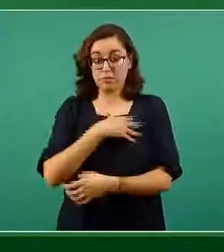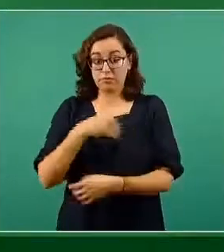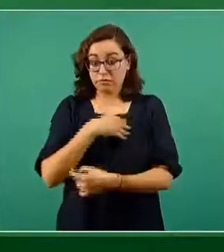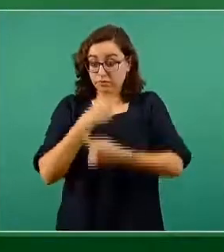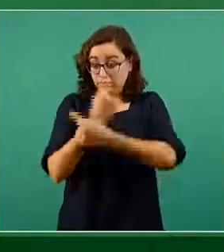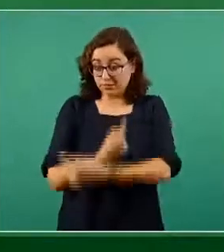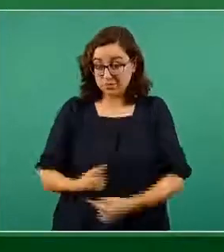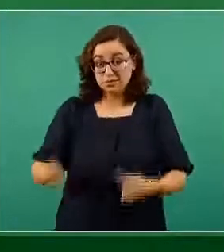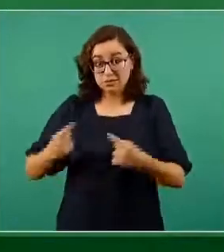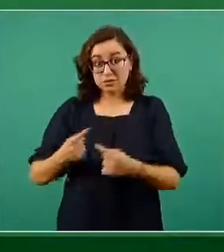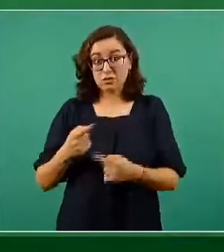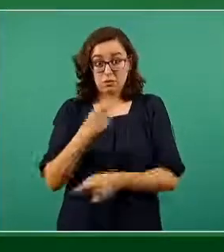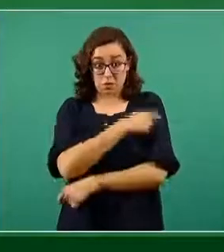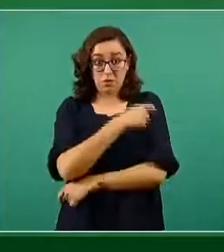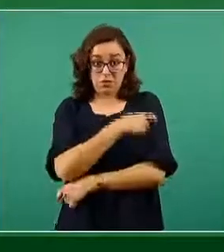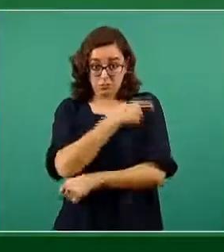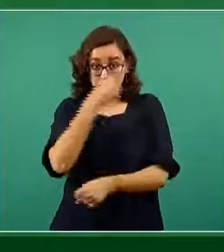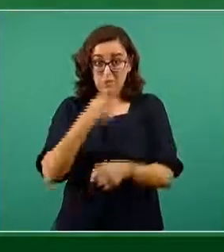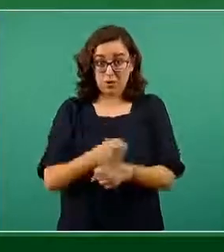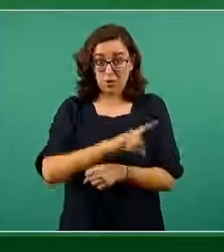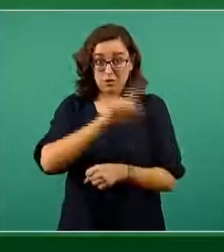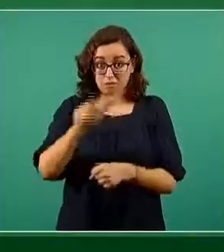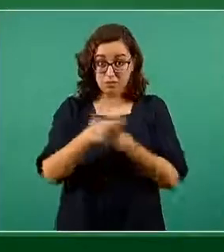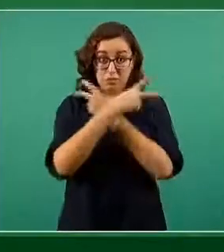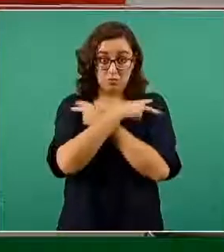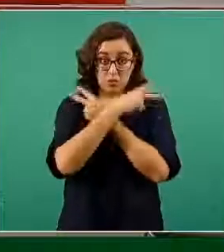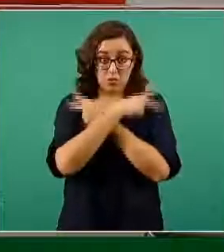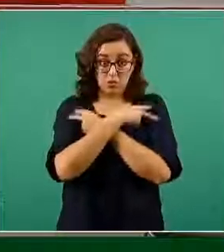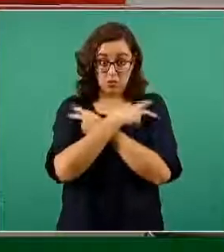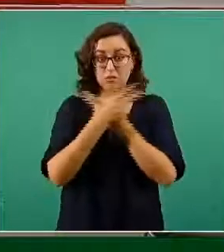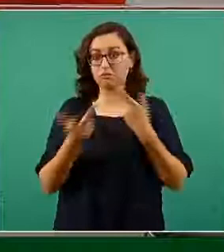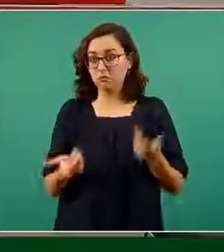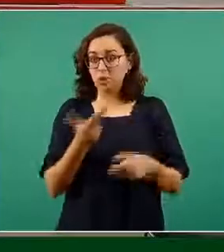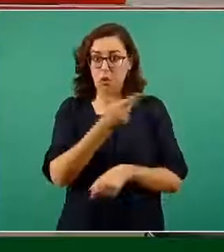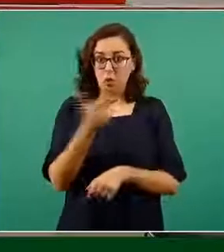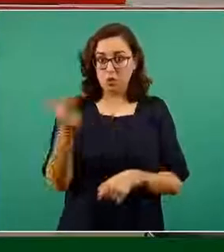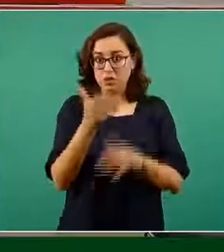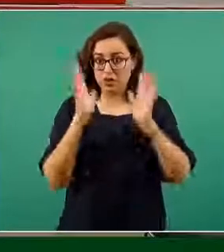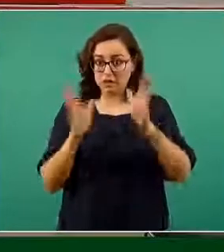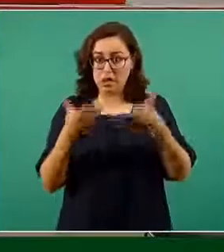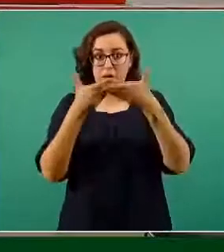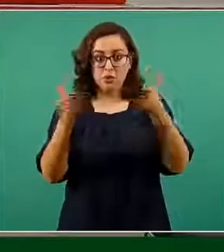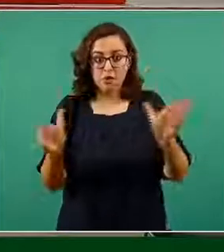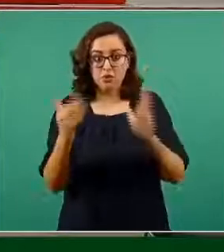poder salir? ¿Hay hoteles ya disponibles y qué protocolos están siguiendo?